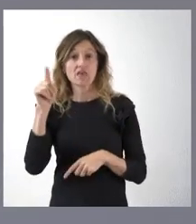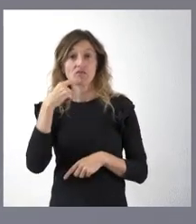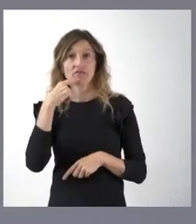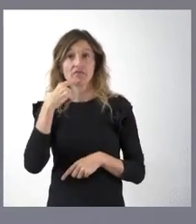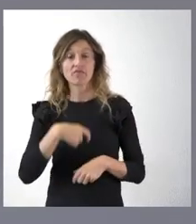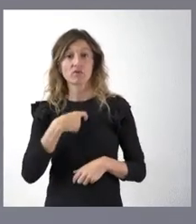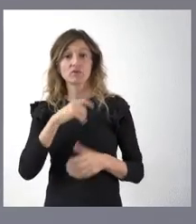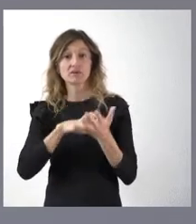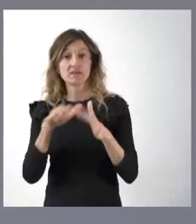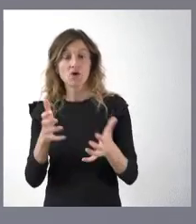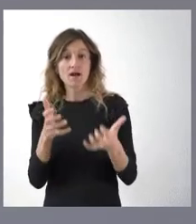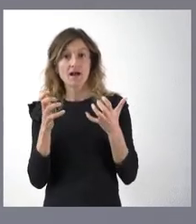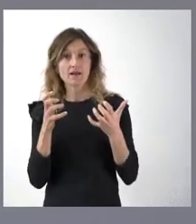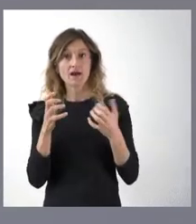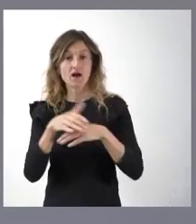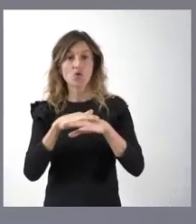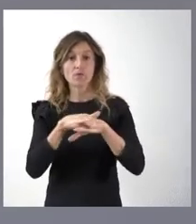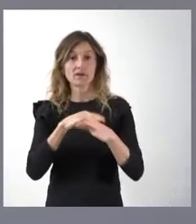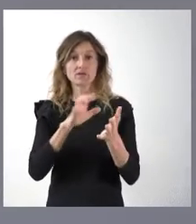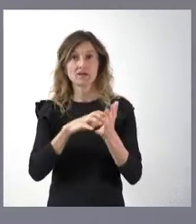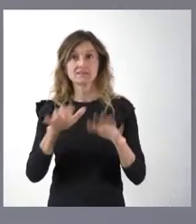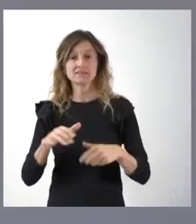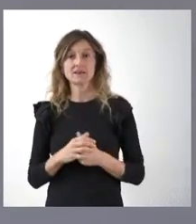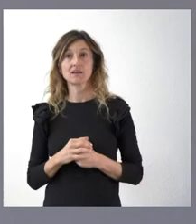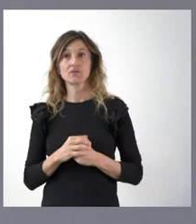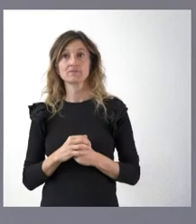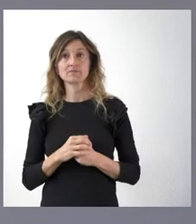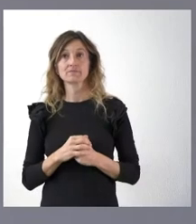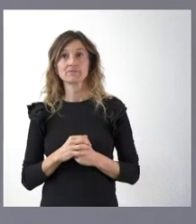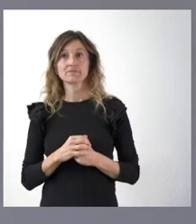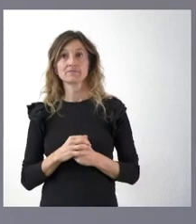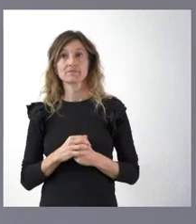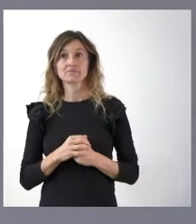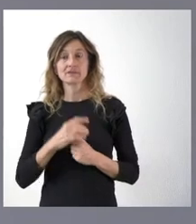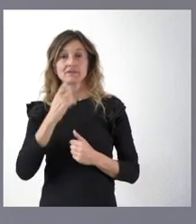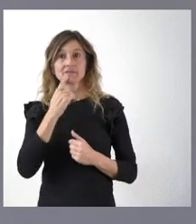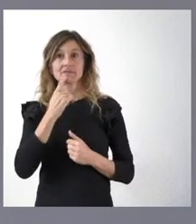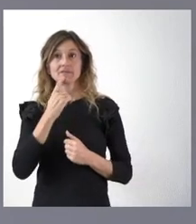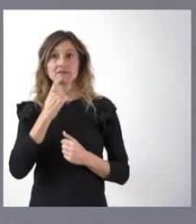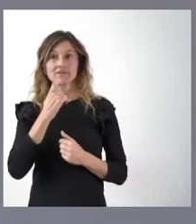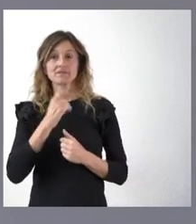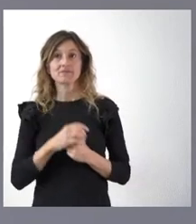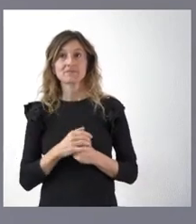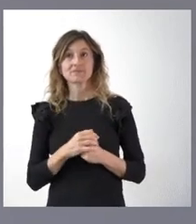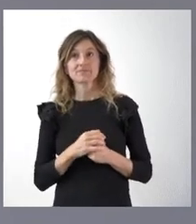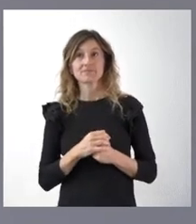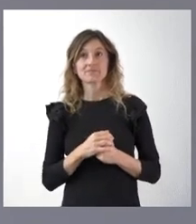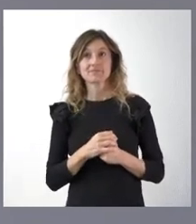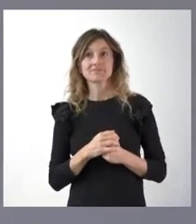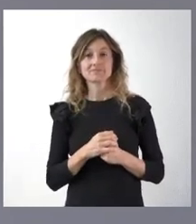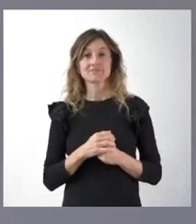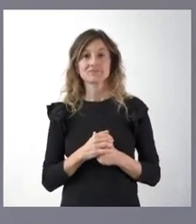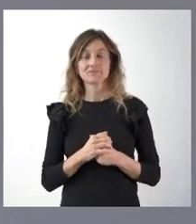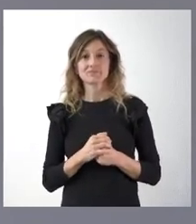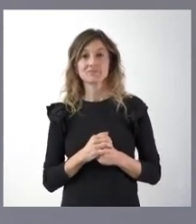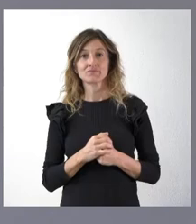ciudadanos de Castilla y león ganan con el gobierno de Castilla y león porque tenemos una política y positiva que piensan ellos pero incluidas entonces en las comunidades autónomas